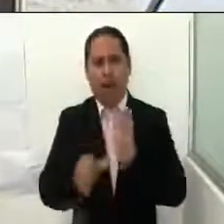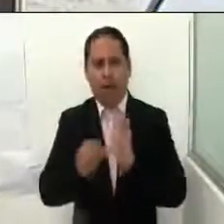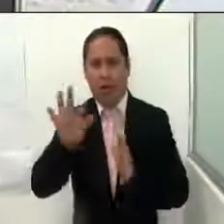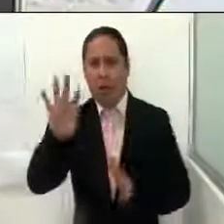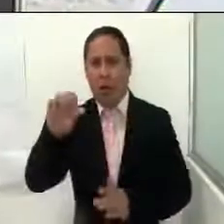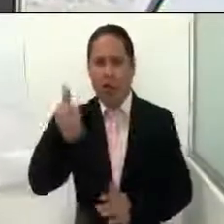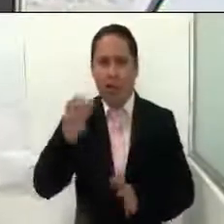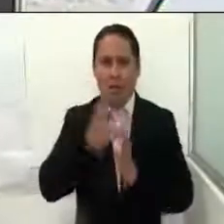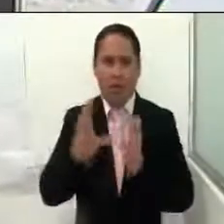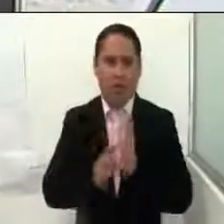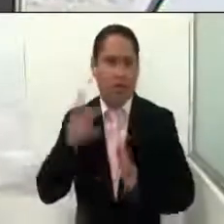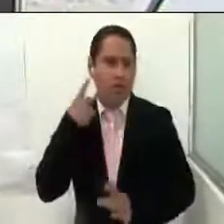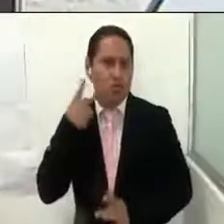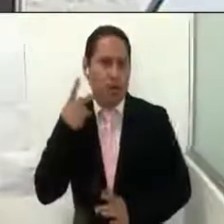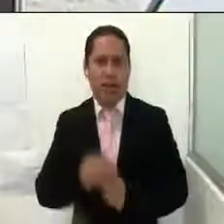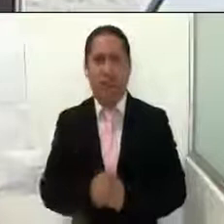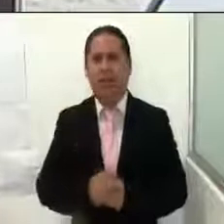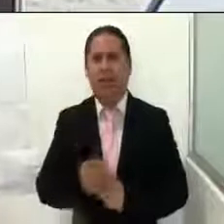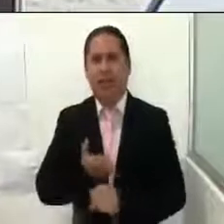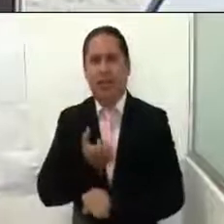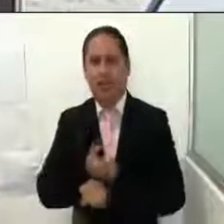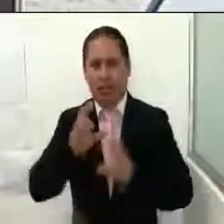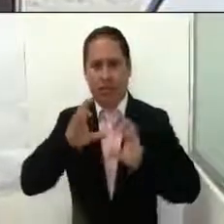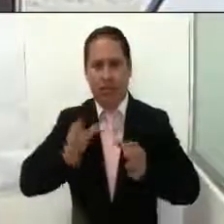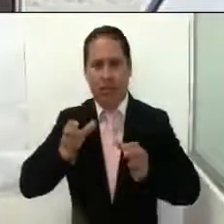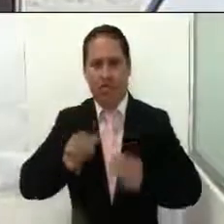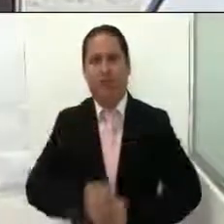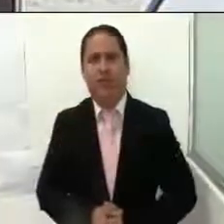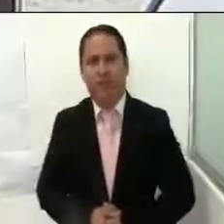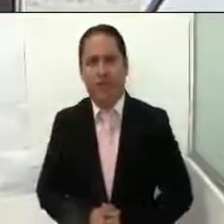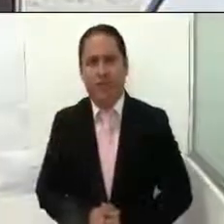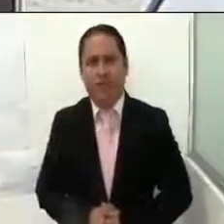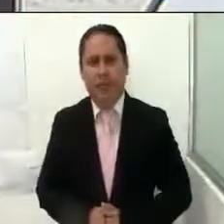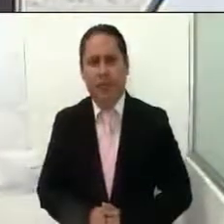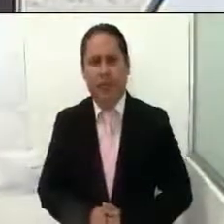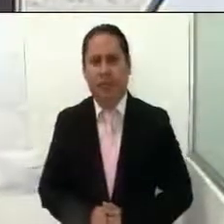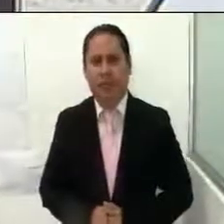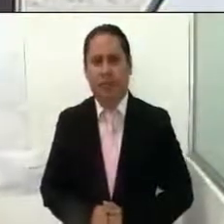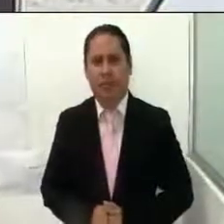constitución política del estado libre y soberano de chiapas